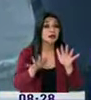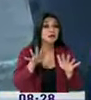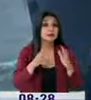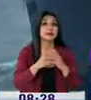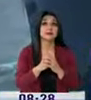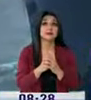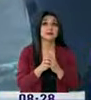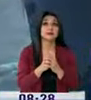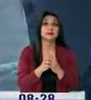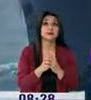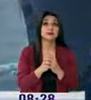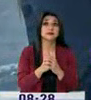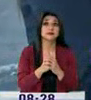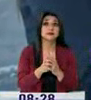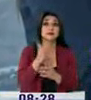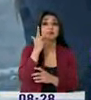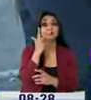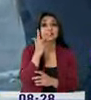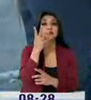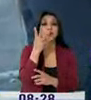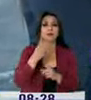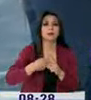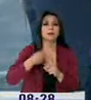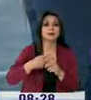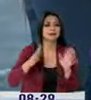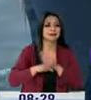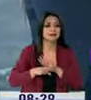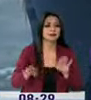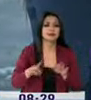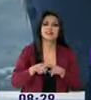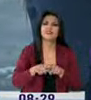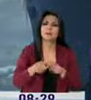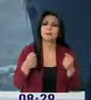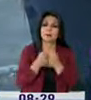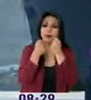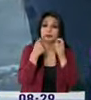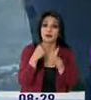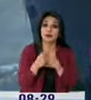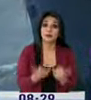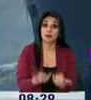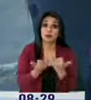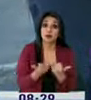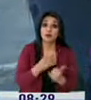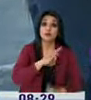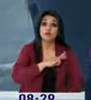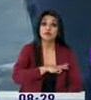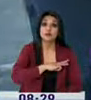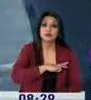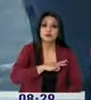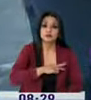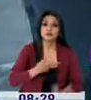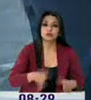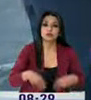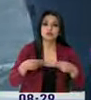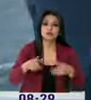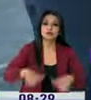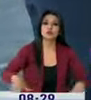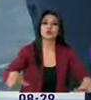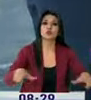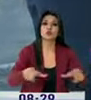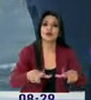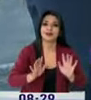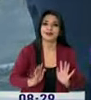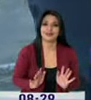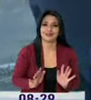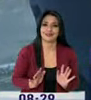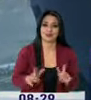por lo menos dentro de unos 3 a 4 meses. Es las circunstancias, nosotros estamos, el municipio nos dieron, es el espacio,